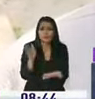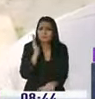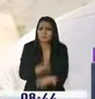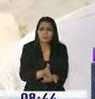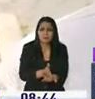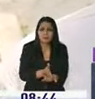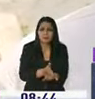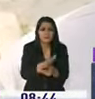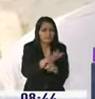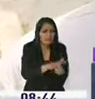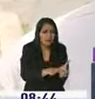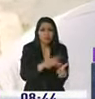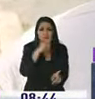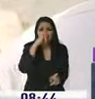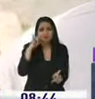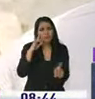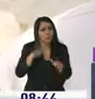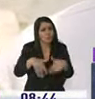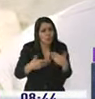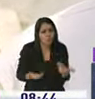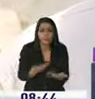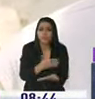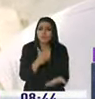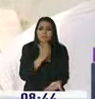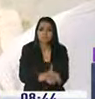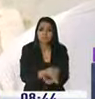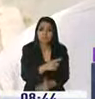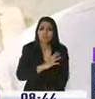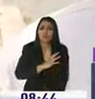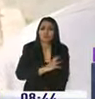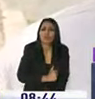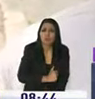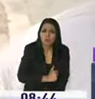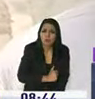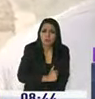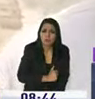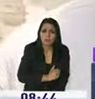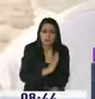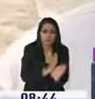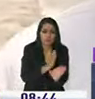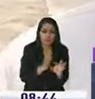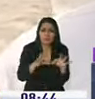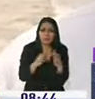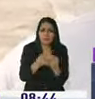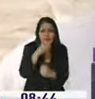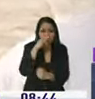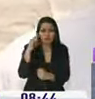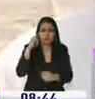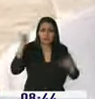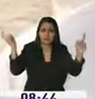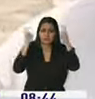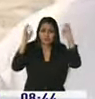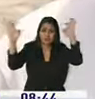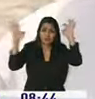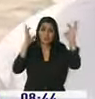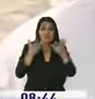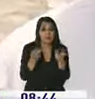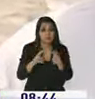este maltrato a los niños que sufren psicológicamente, la familia, los niños y toda la